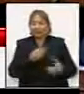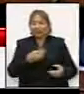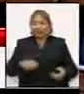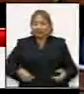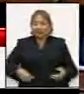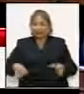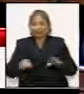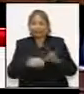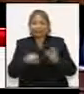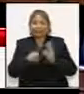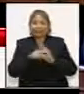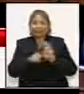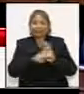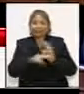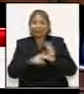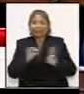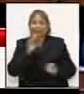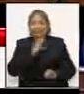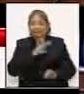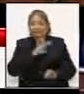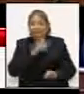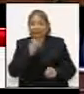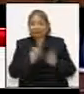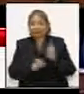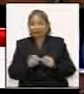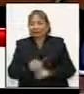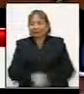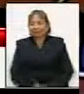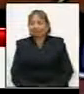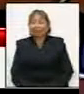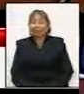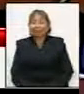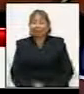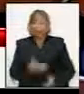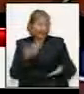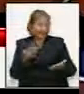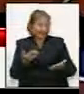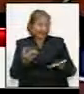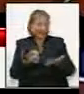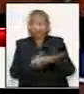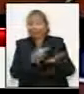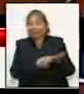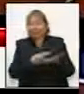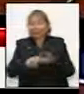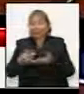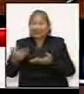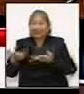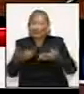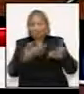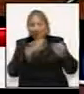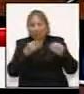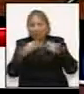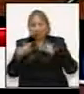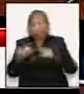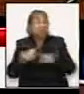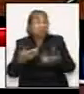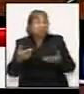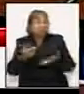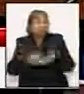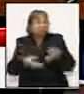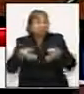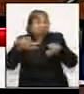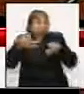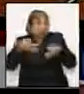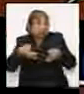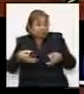sacar normas favorables para la población. Esta la discutimos en la Comisión de Presupuesto y